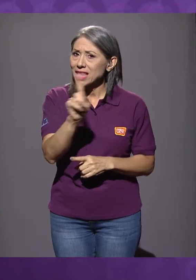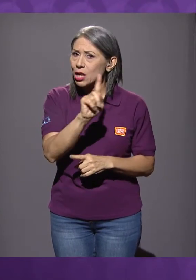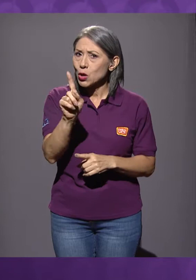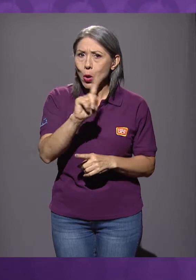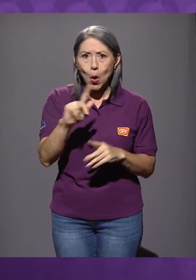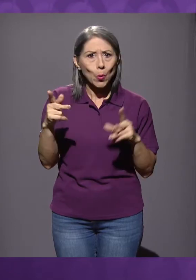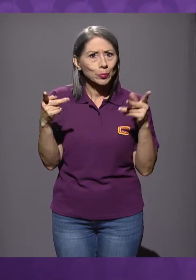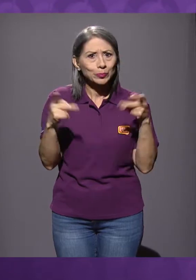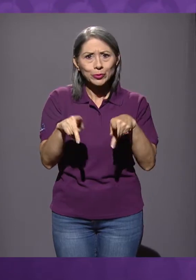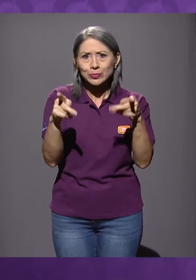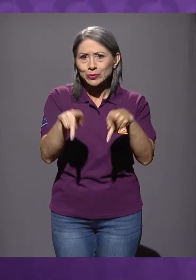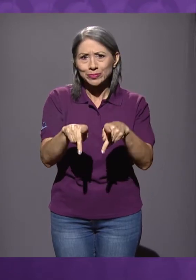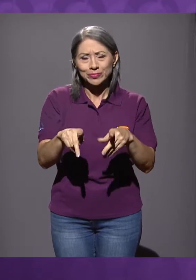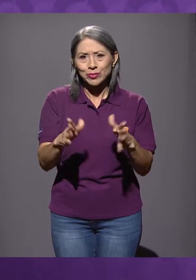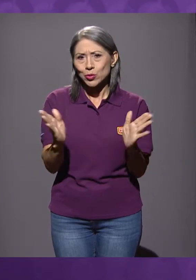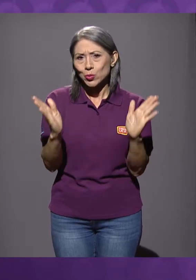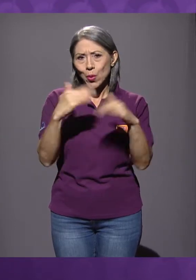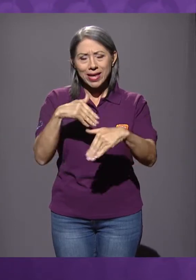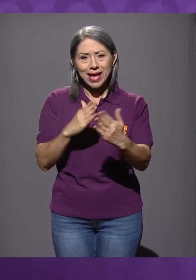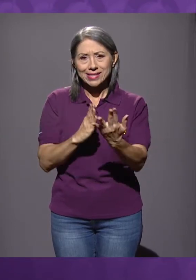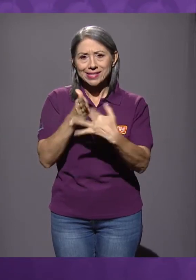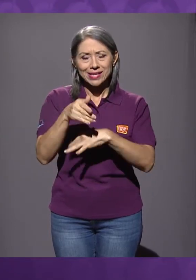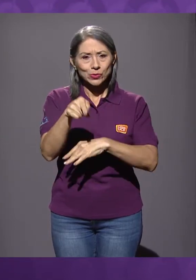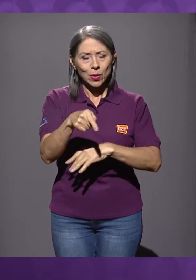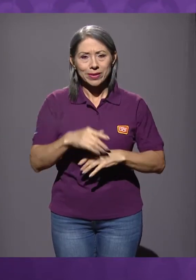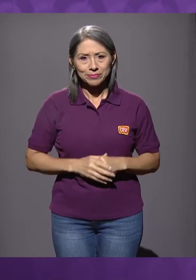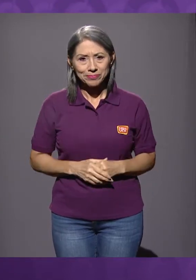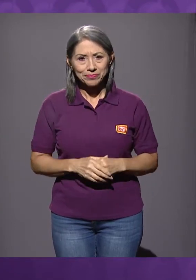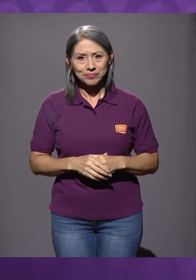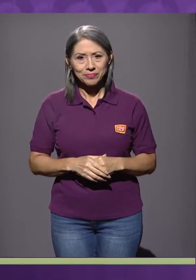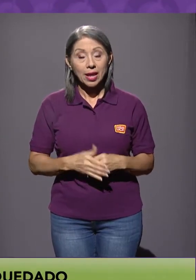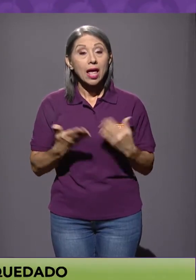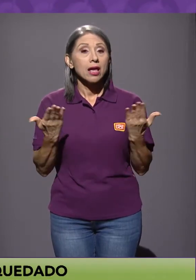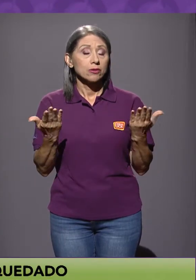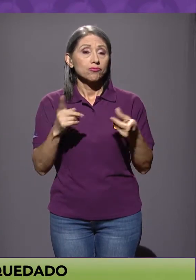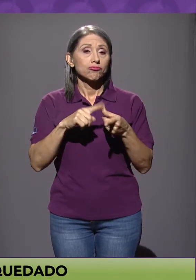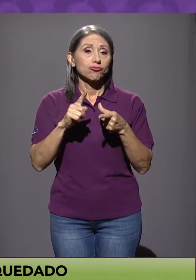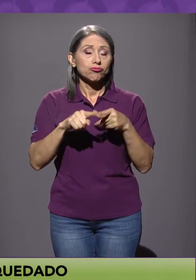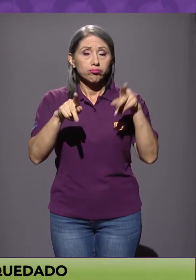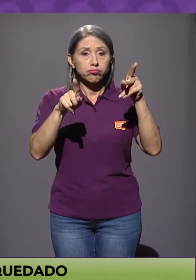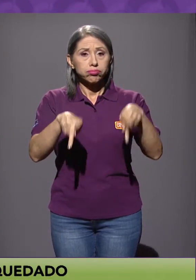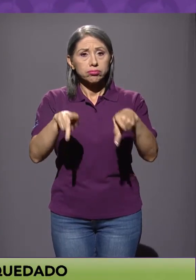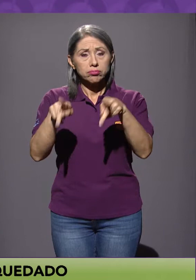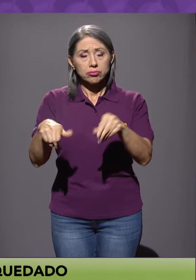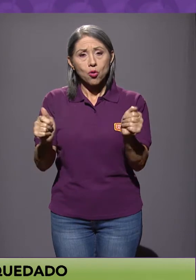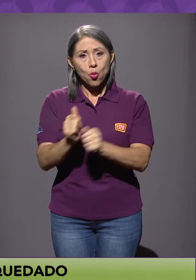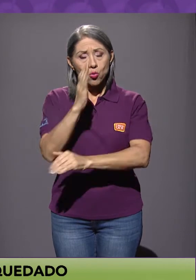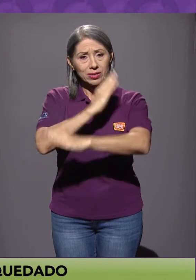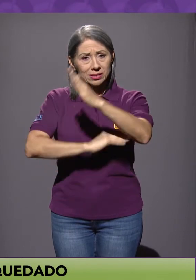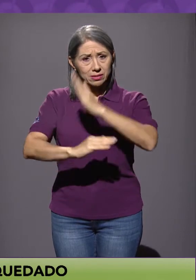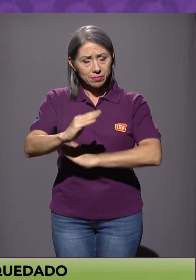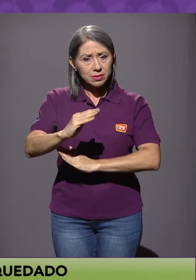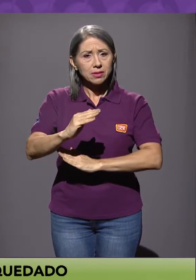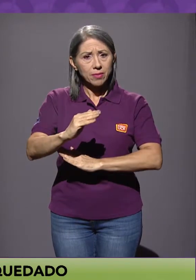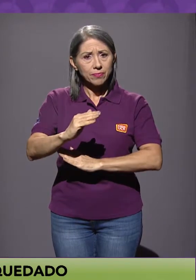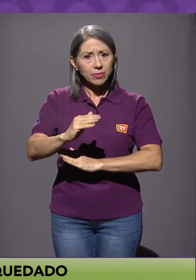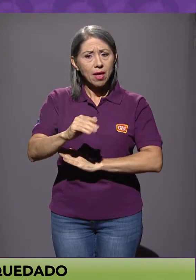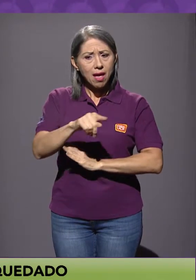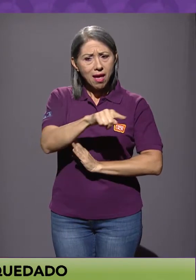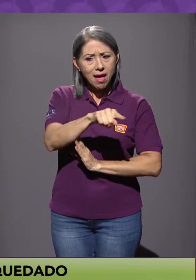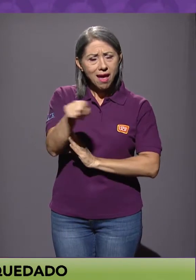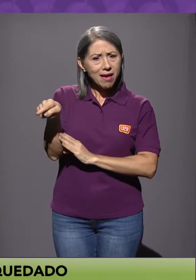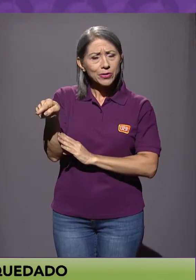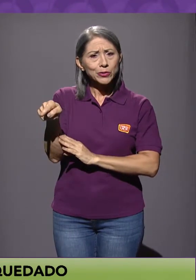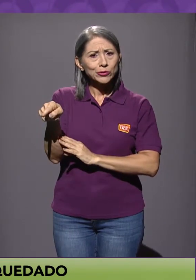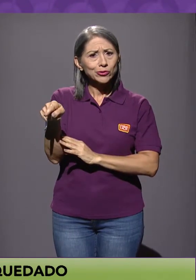son tan comunes o no tienen tanto acceso a ellos y a ellas. Entonces, las personas con discapacidad, con alguna condición de discapacidad,